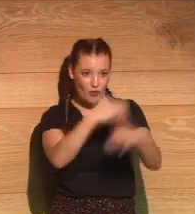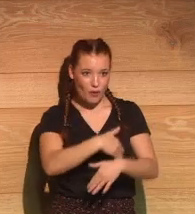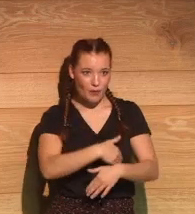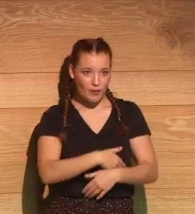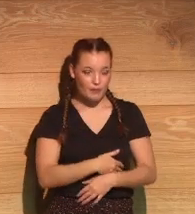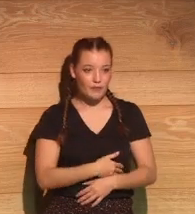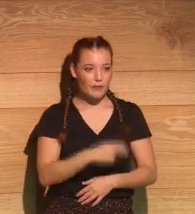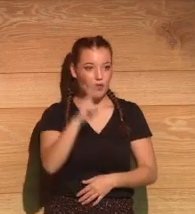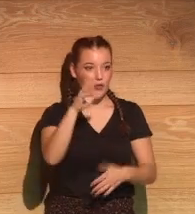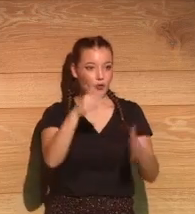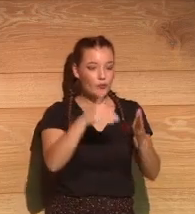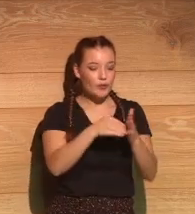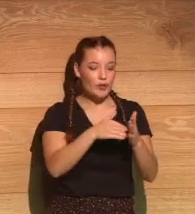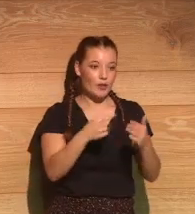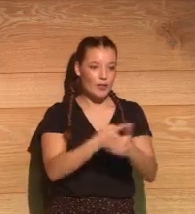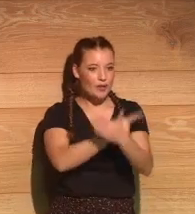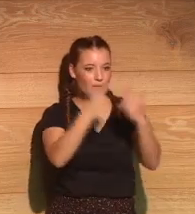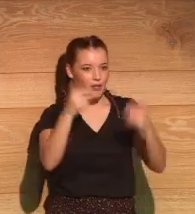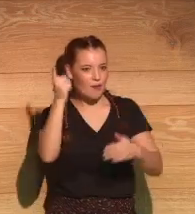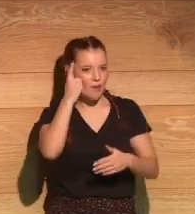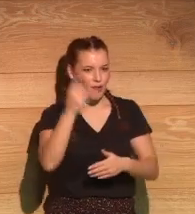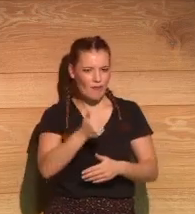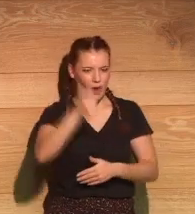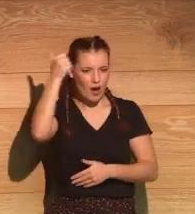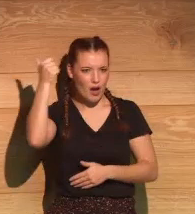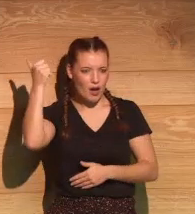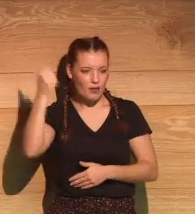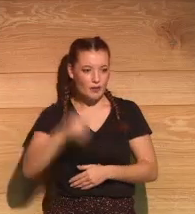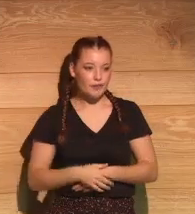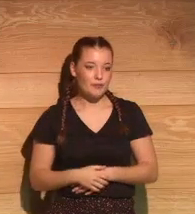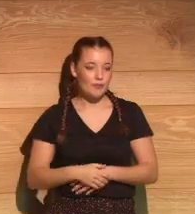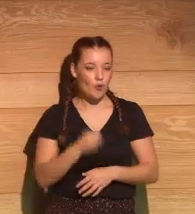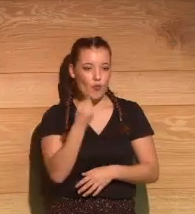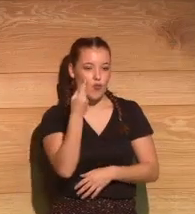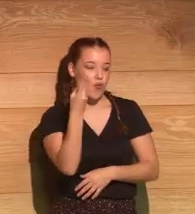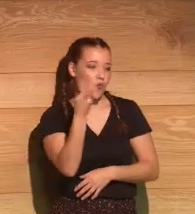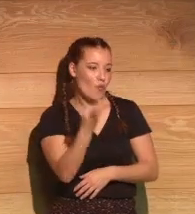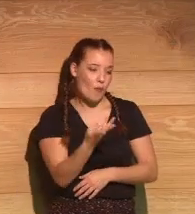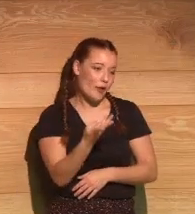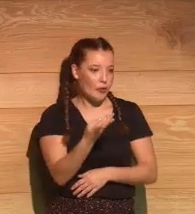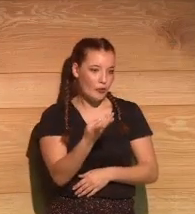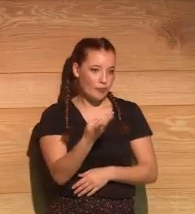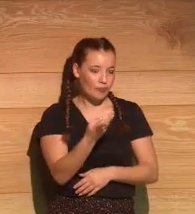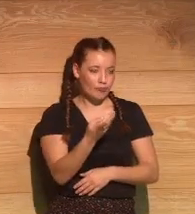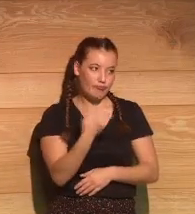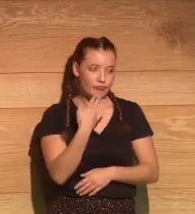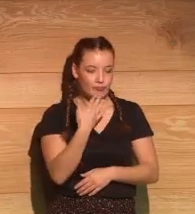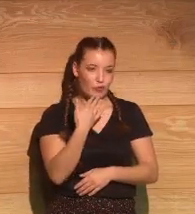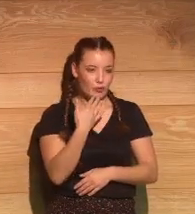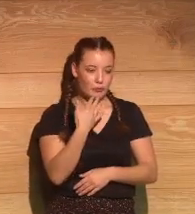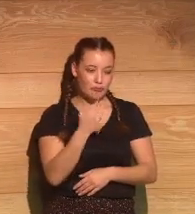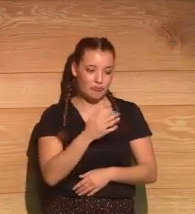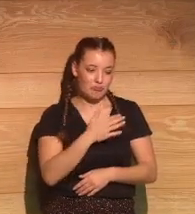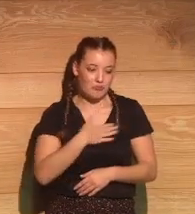En 2016 ya era el 92%. Tremendo. Bueno, estas cifras también las toman como quieren, ¿no? Porque hacen una división ahí